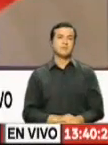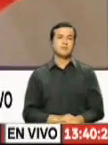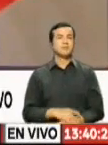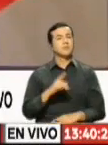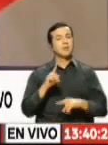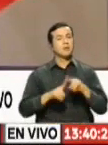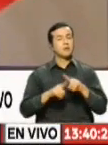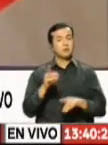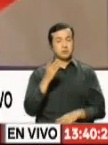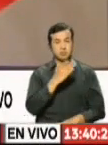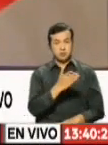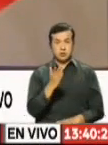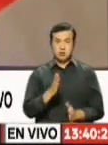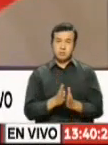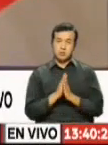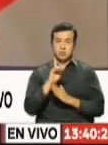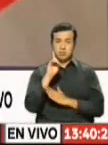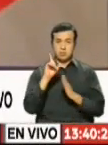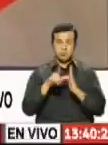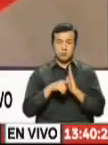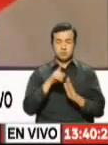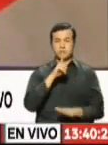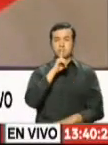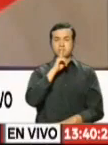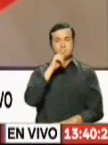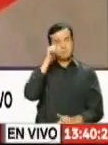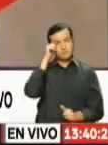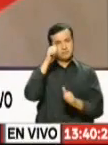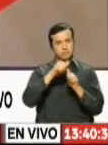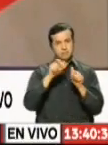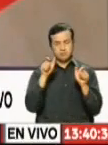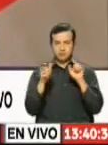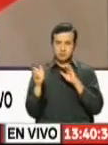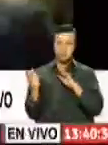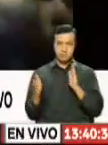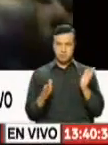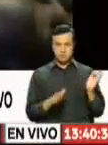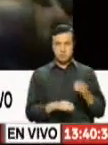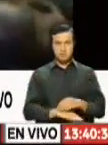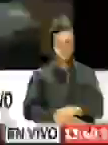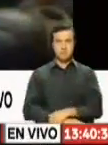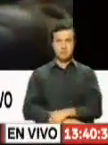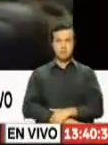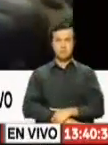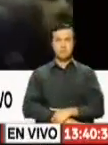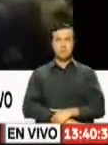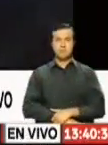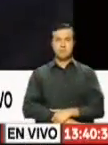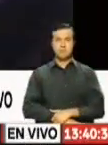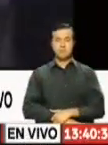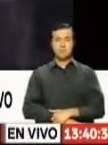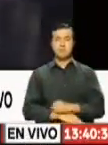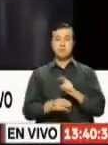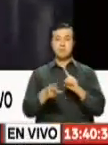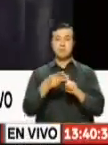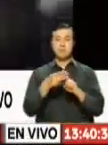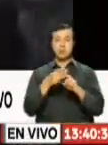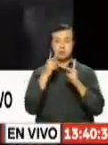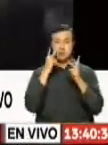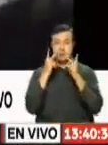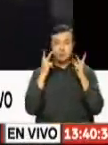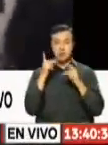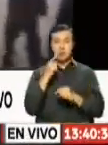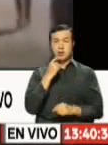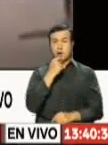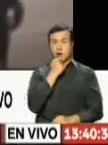Queridos amigos, les pido un minuto de silencio en memoria de las víctimas del ataque. En redes sociales se publicaron